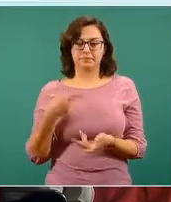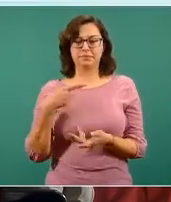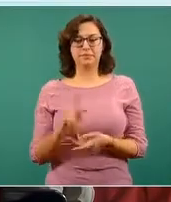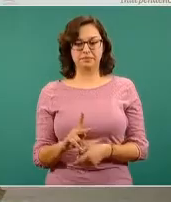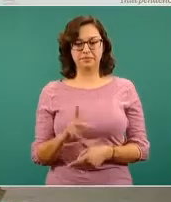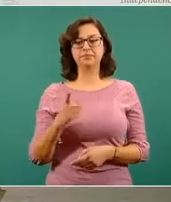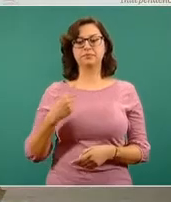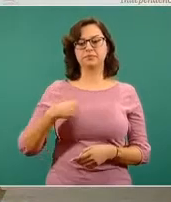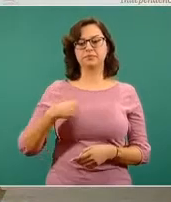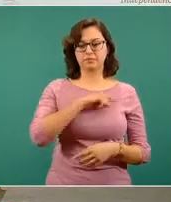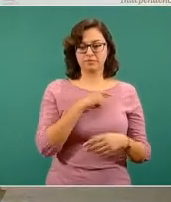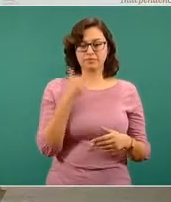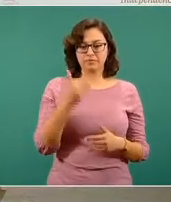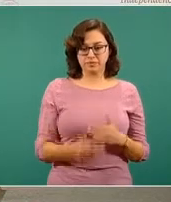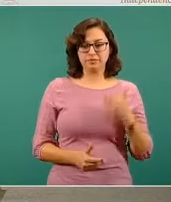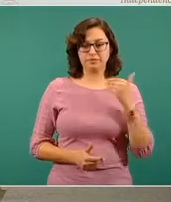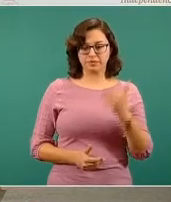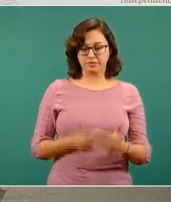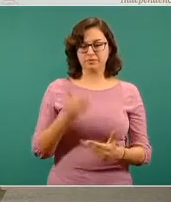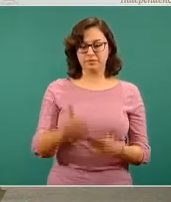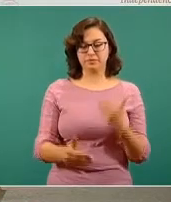y